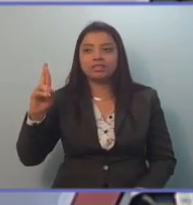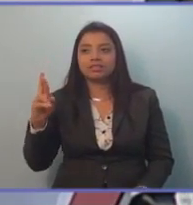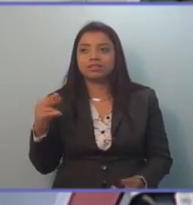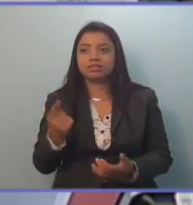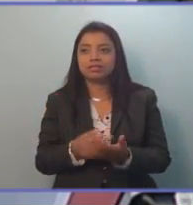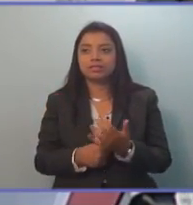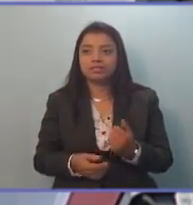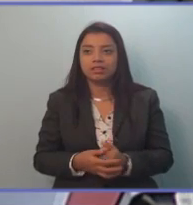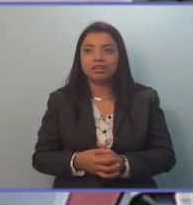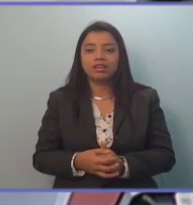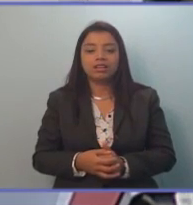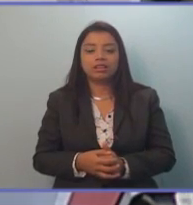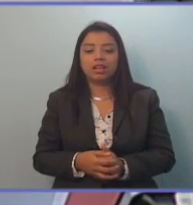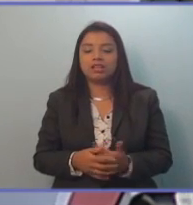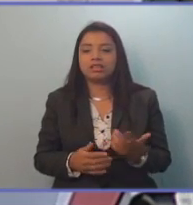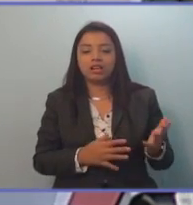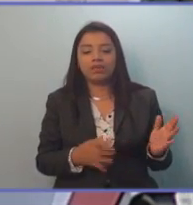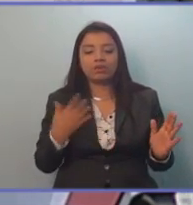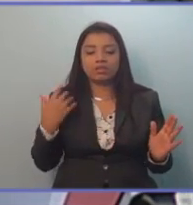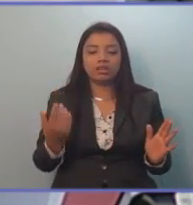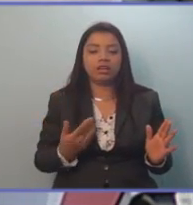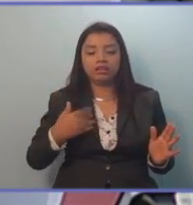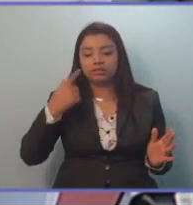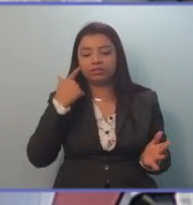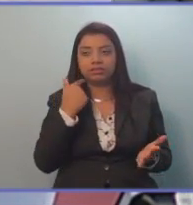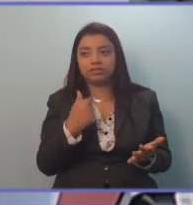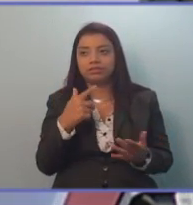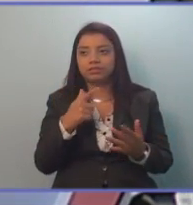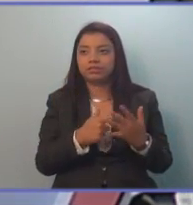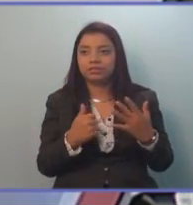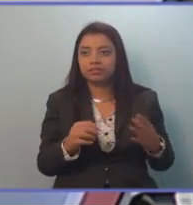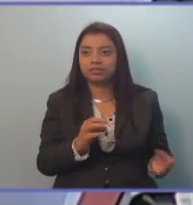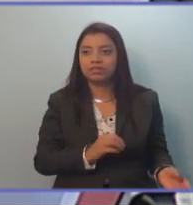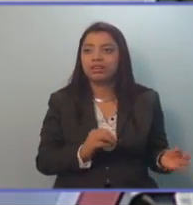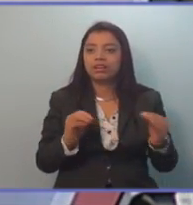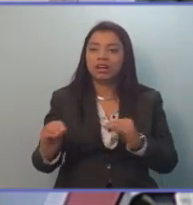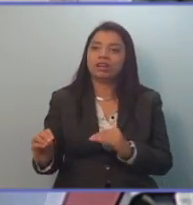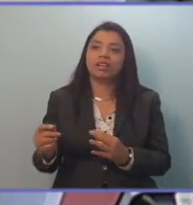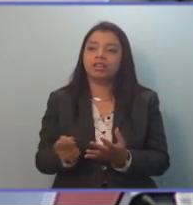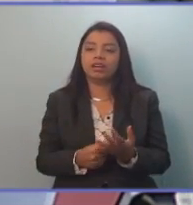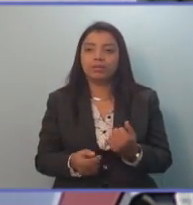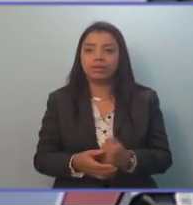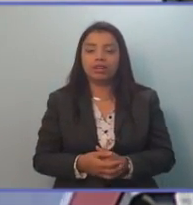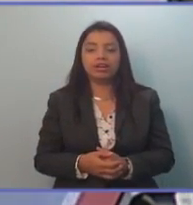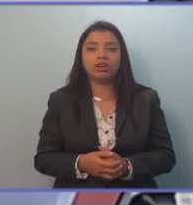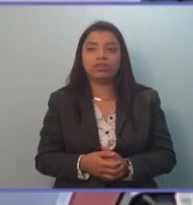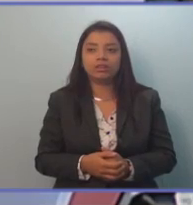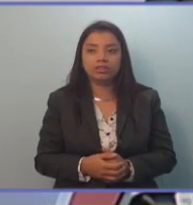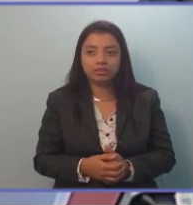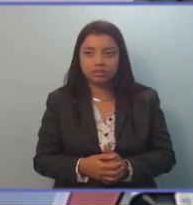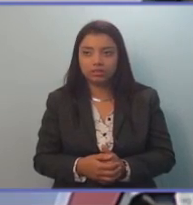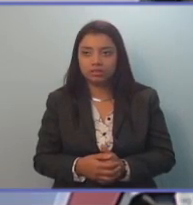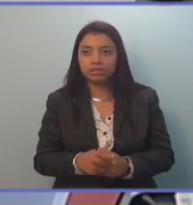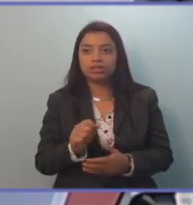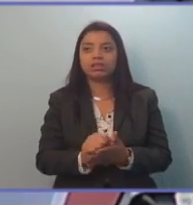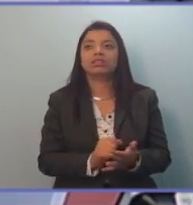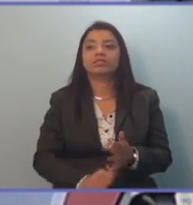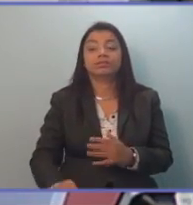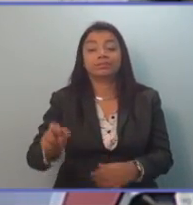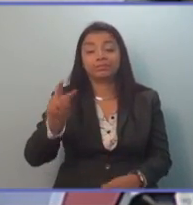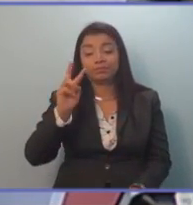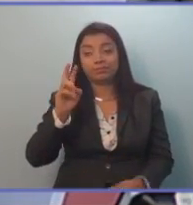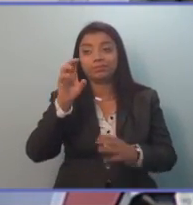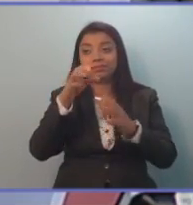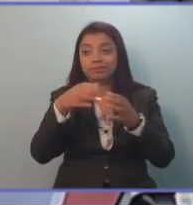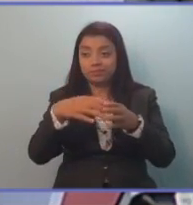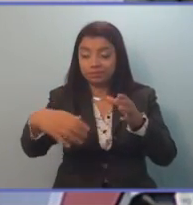dictará las normas técnicas necesarias para la aplicación de este artículo. Artículo 2. El Comité de Normas